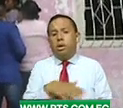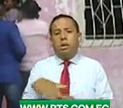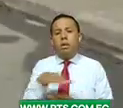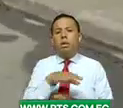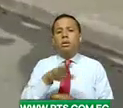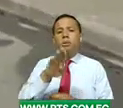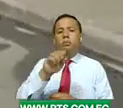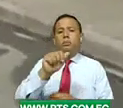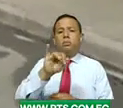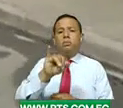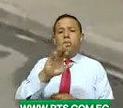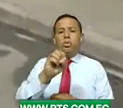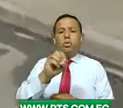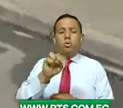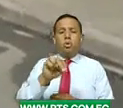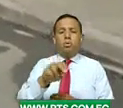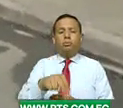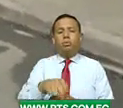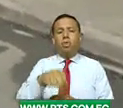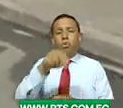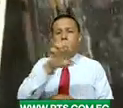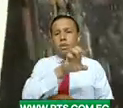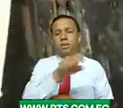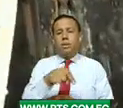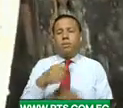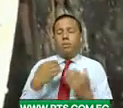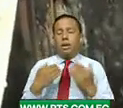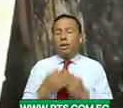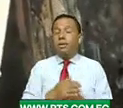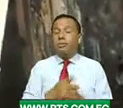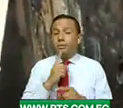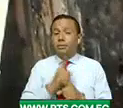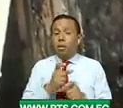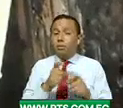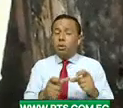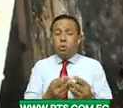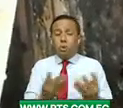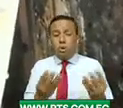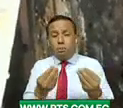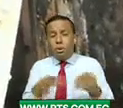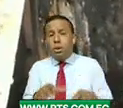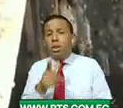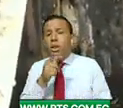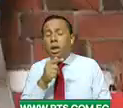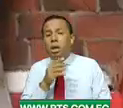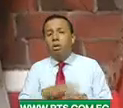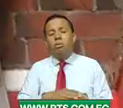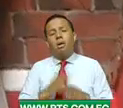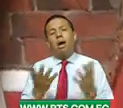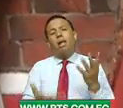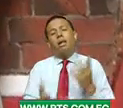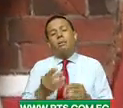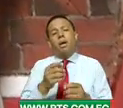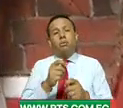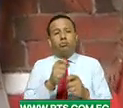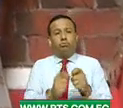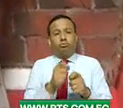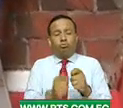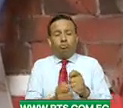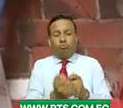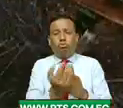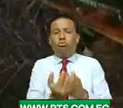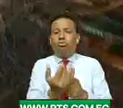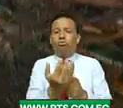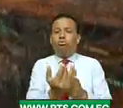Popular, en el noroeste de Guayaquil. Los afectados sospechan que una vela encendida provocó el